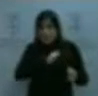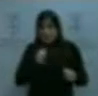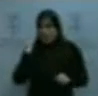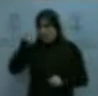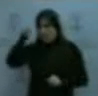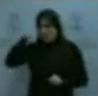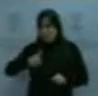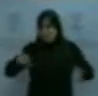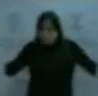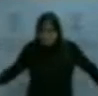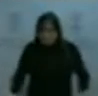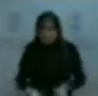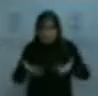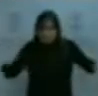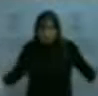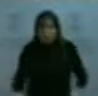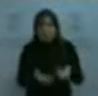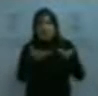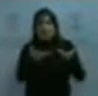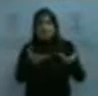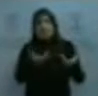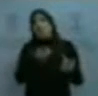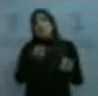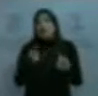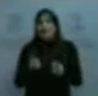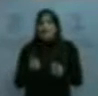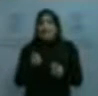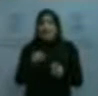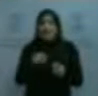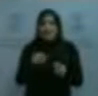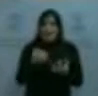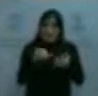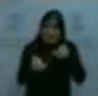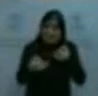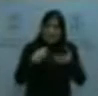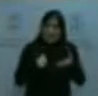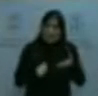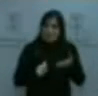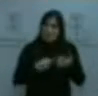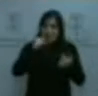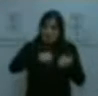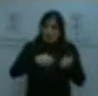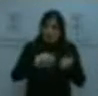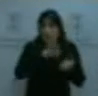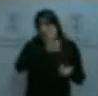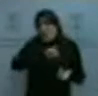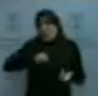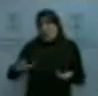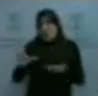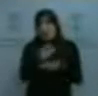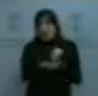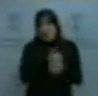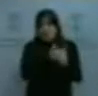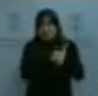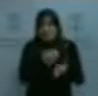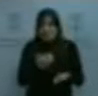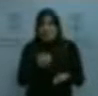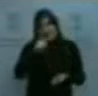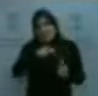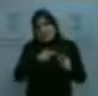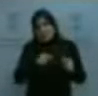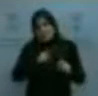que conviene, además, que esa línea que está impulsando el Ministerio de Justicia se aplique en todas las comunidades autónomas y, por supuesto, en la nuestra también, y que acompañen ese proceso en todo